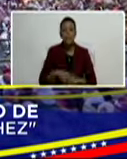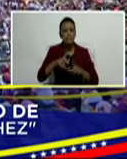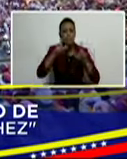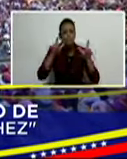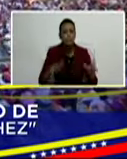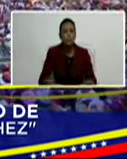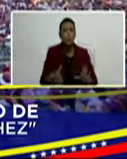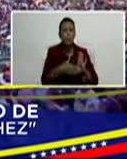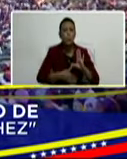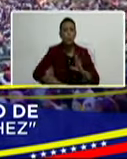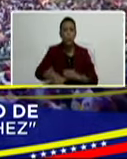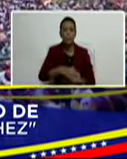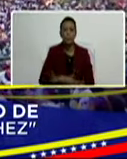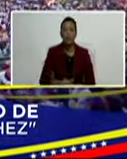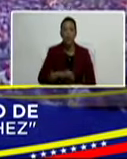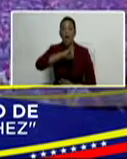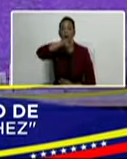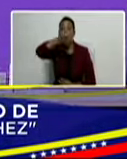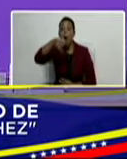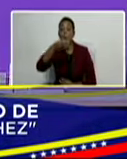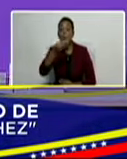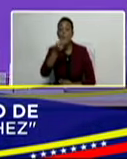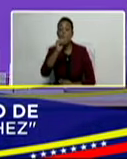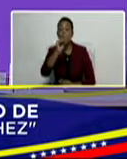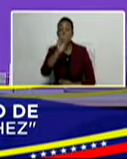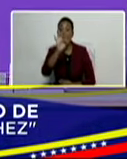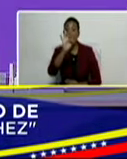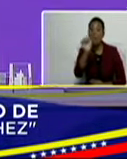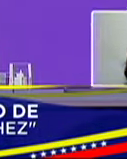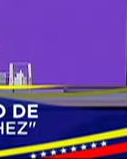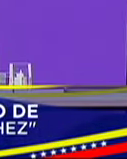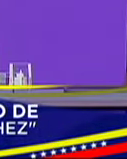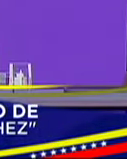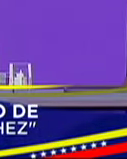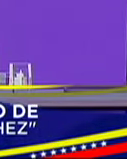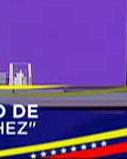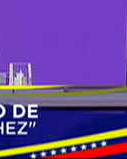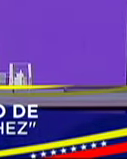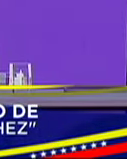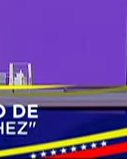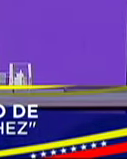giganta, Josefa Joaquina Sánchez.